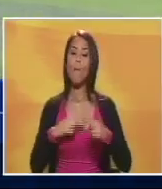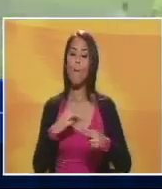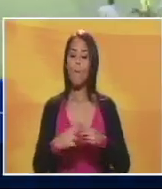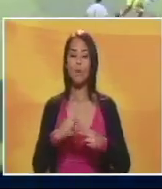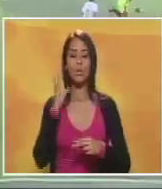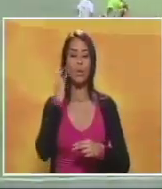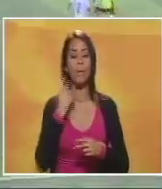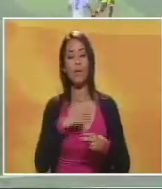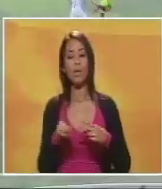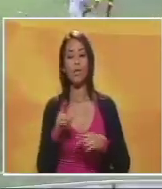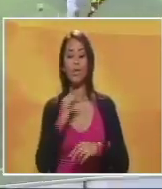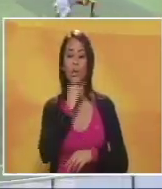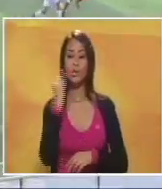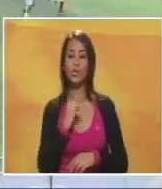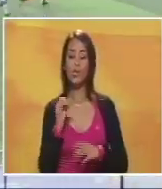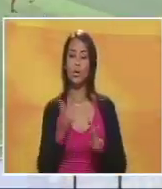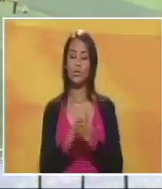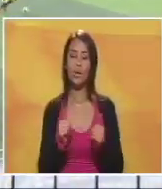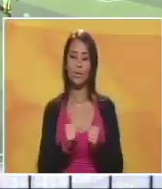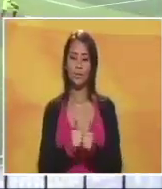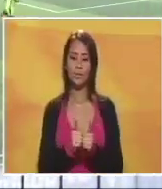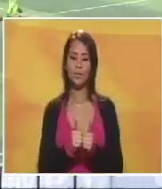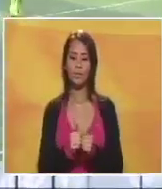Zulia y Anzoátegui empataron a un tanto.